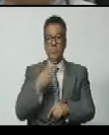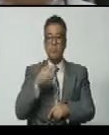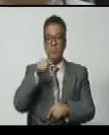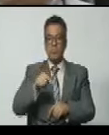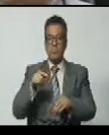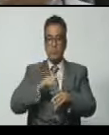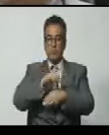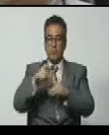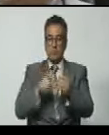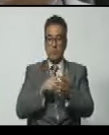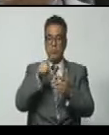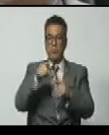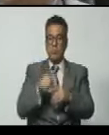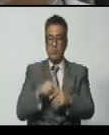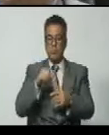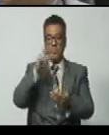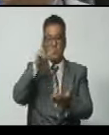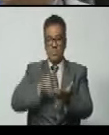a este plenario que